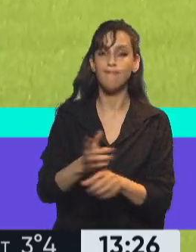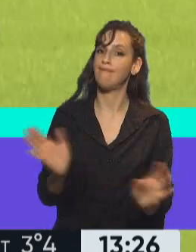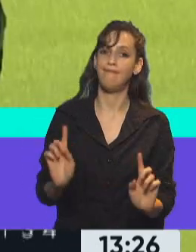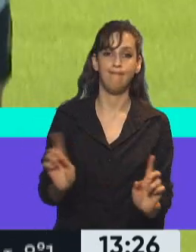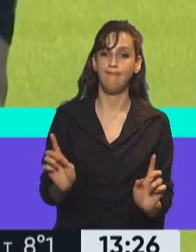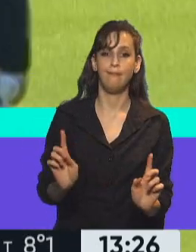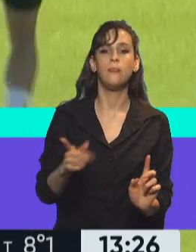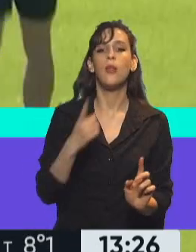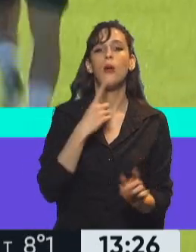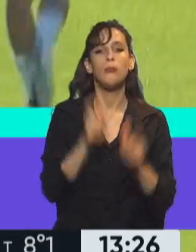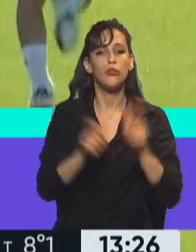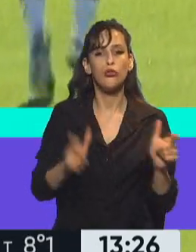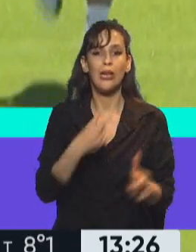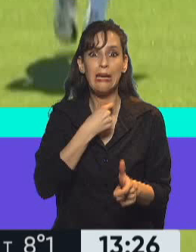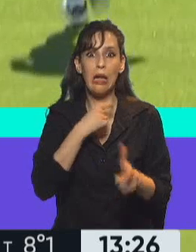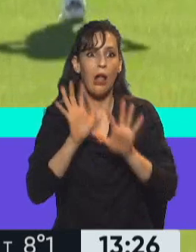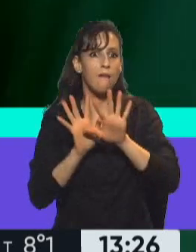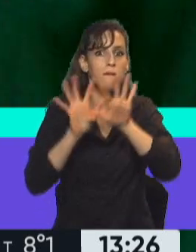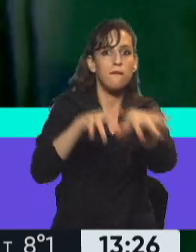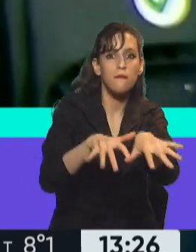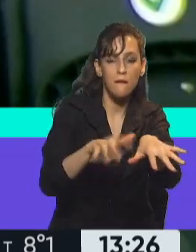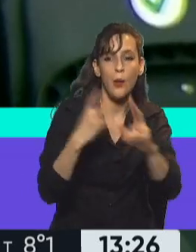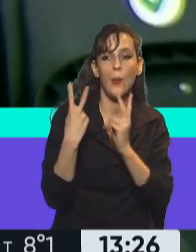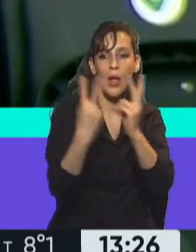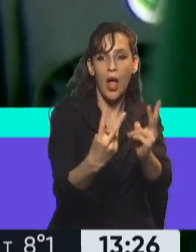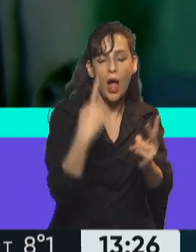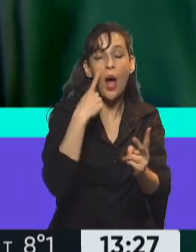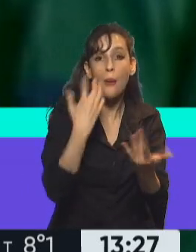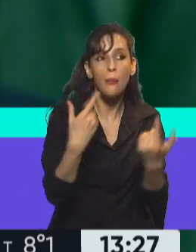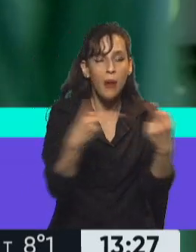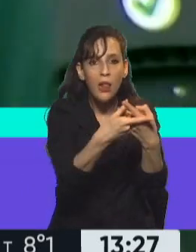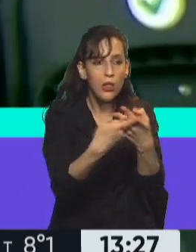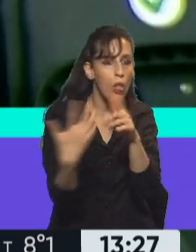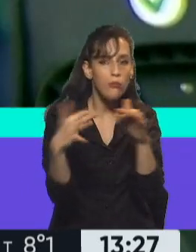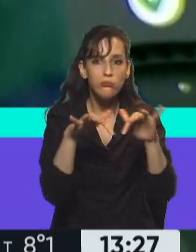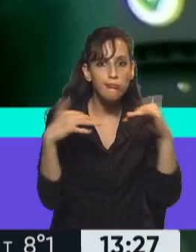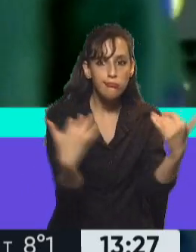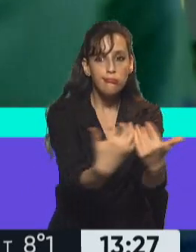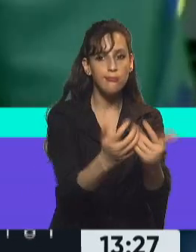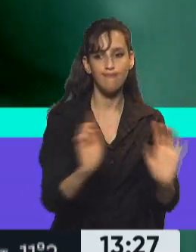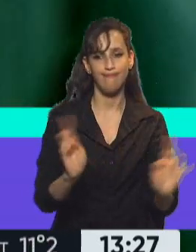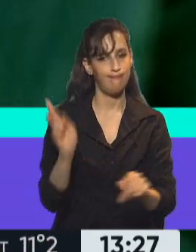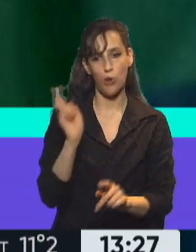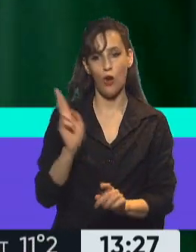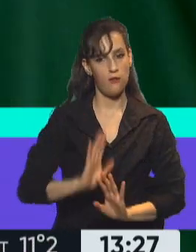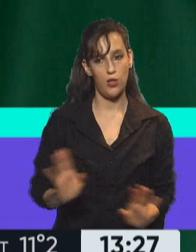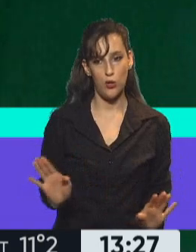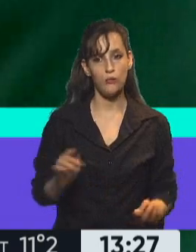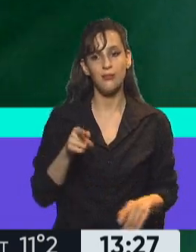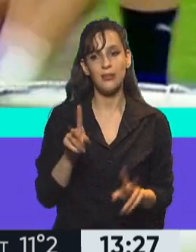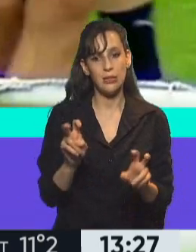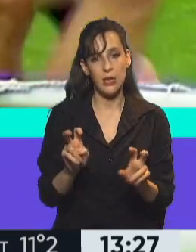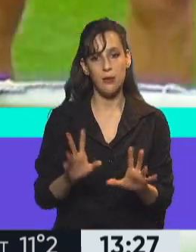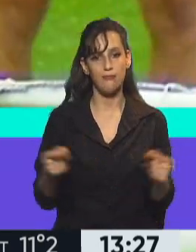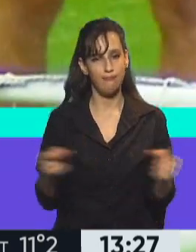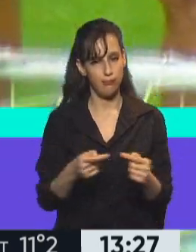los daneses quieren ir, los españoles querían ir, los italianos quieren ir, todo el mundo quiere ir. Bueno, no dejan entrar a nadie. Bueno, bastante polémico.